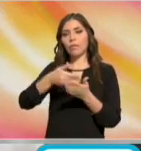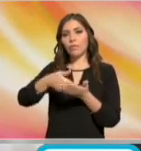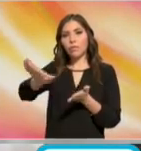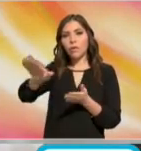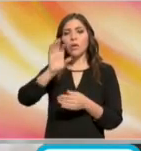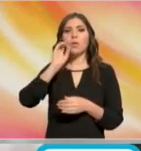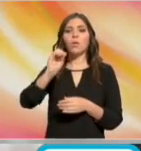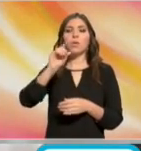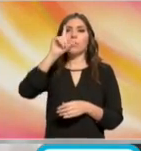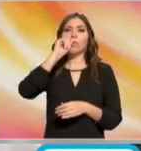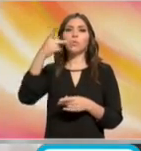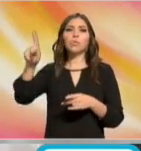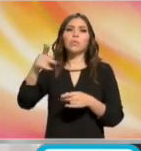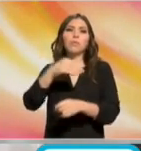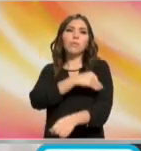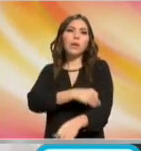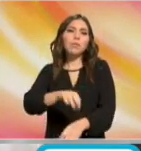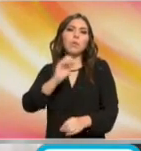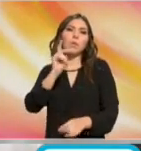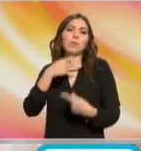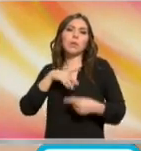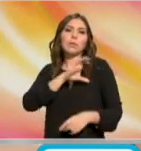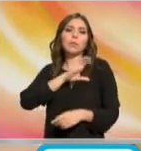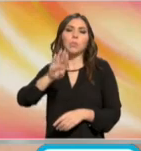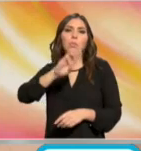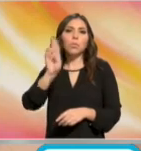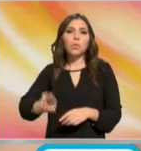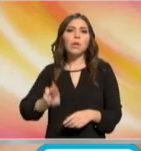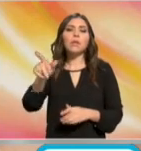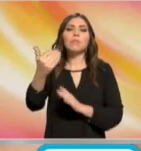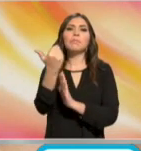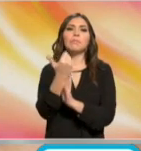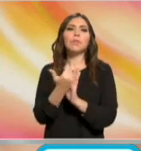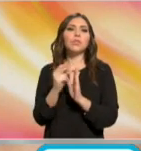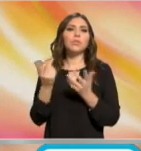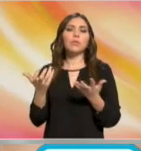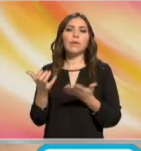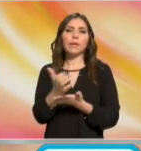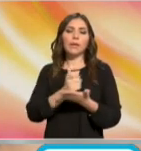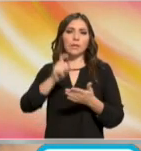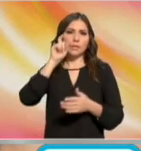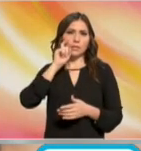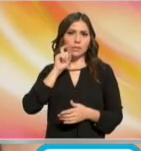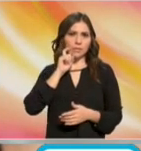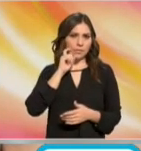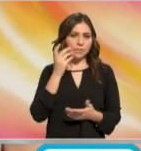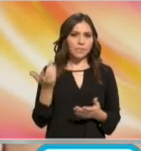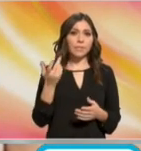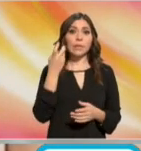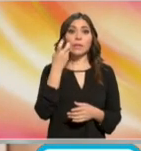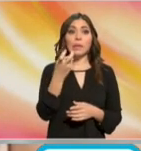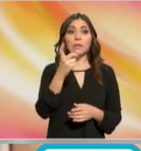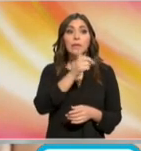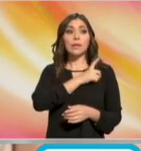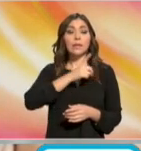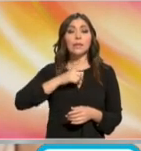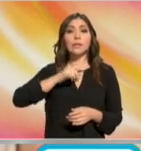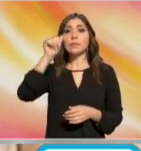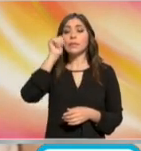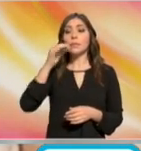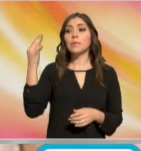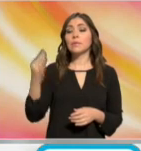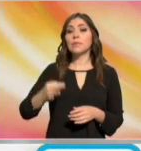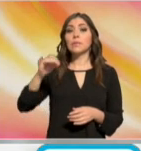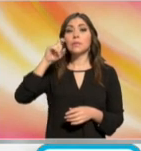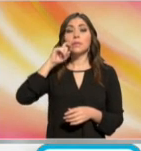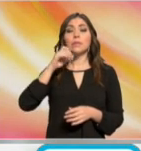entonces obviamente o muy probablemente en este momento baje su deseo sexual. Entonces, bueno, no quiere decir que el ritmo sexual tiene siempre que